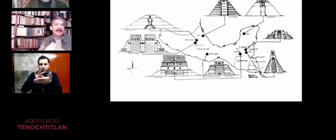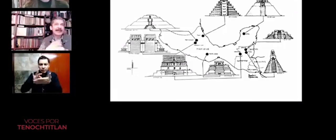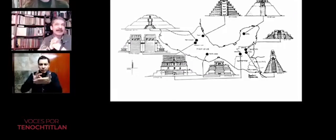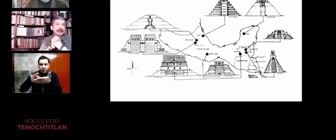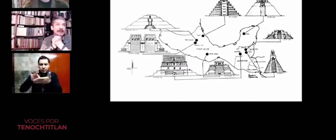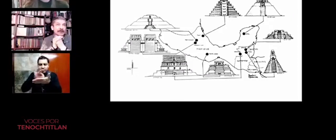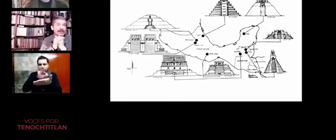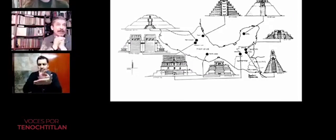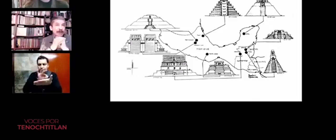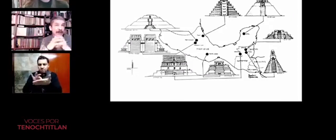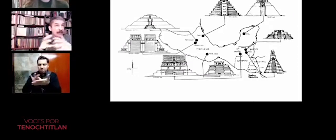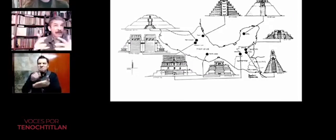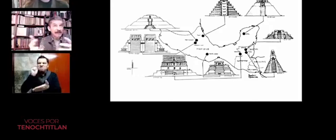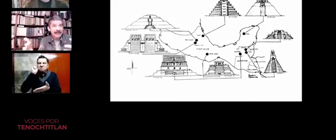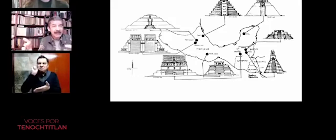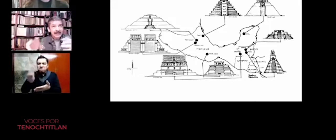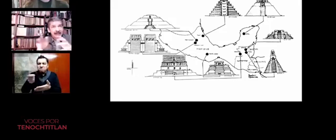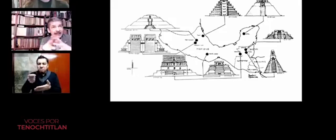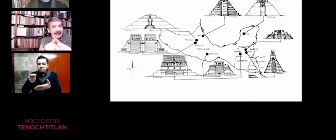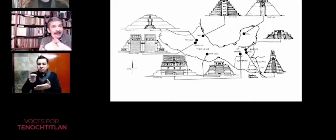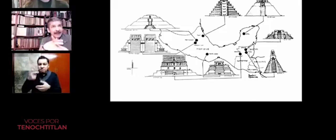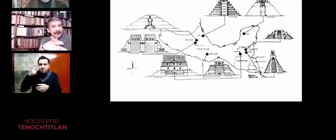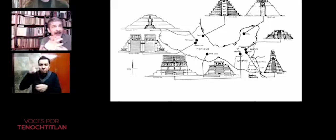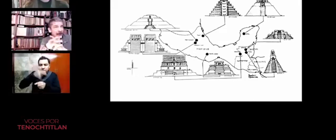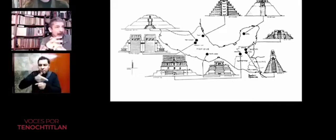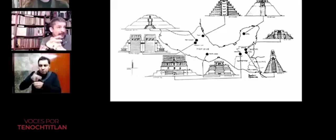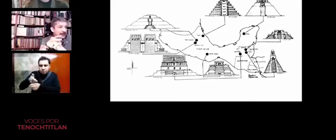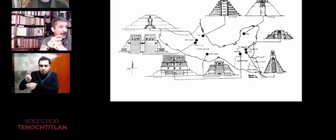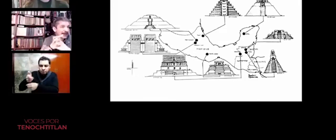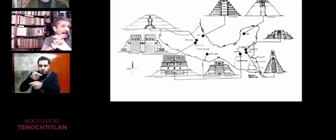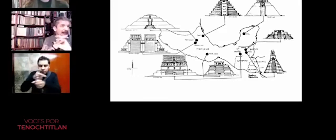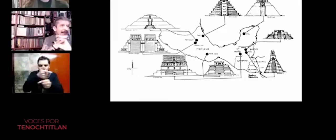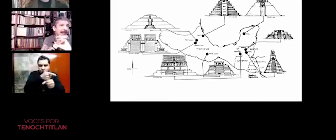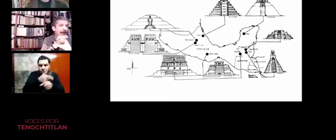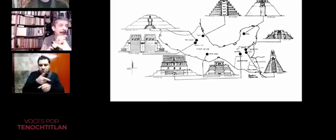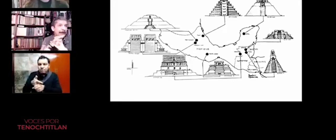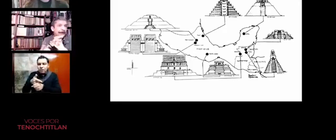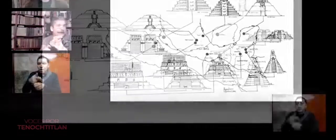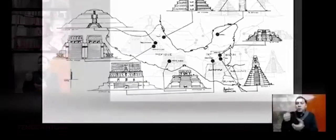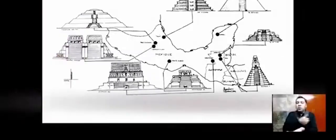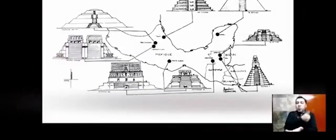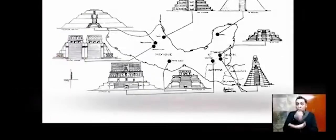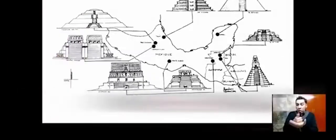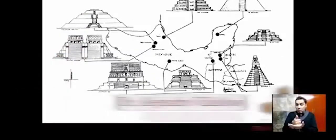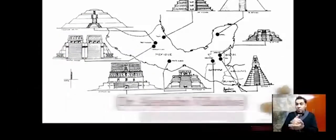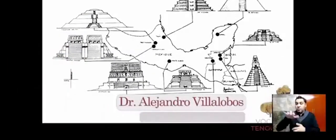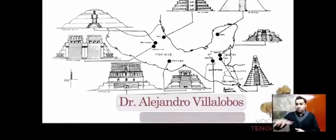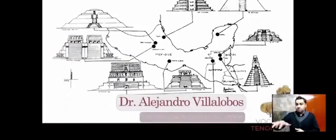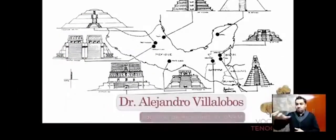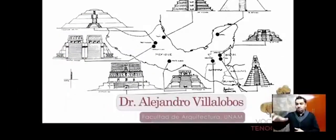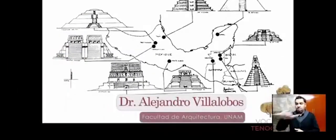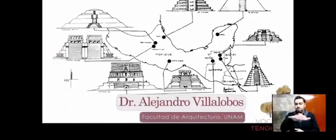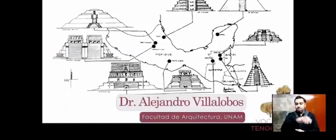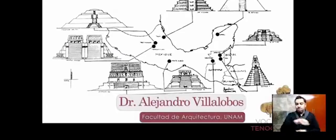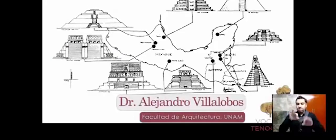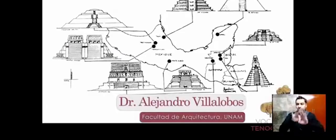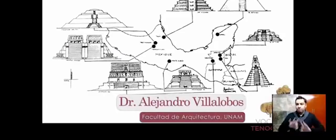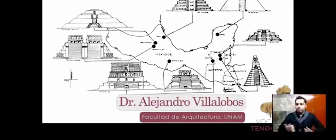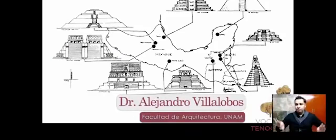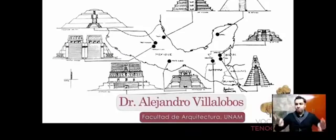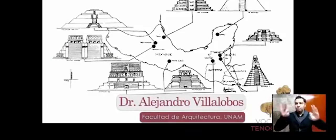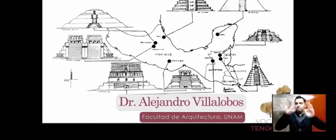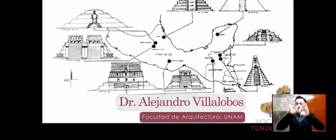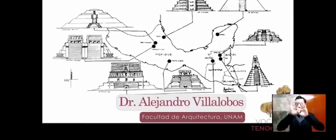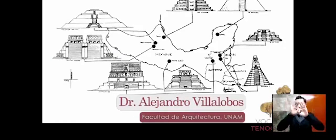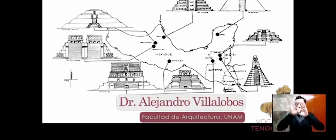de del conocimiento de los saberes entre el territorio y la ciudad, ¿no? Desde el estado de avance de las